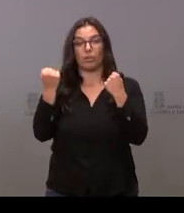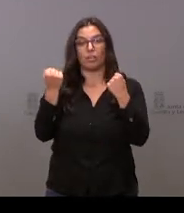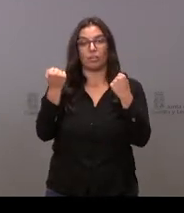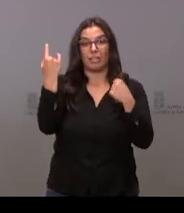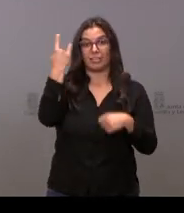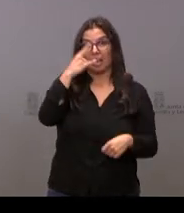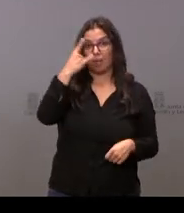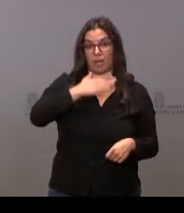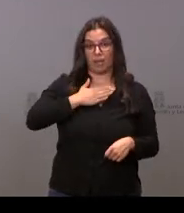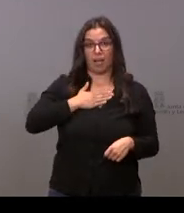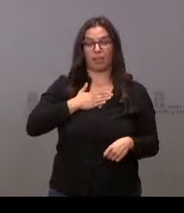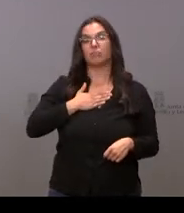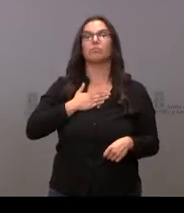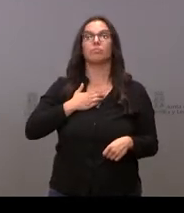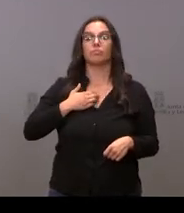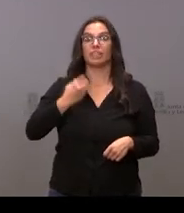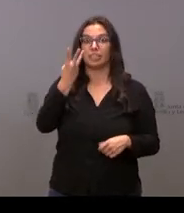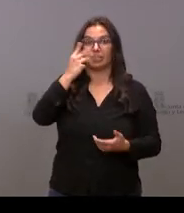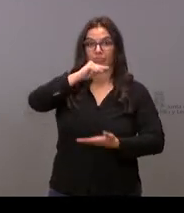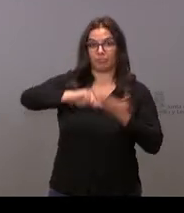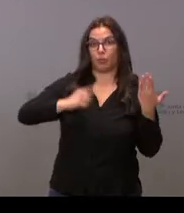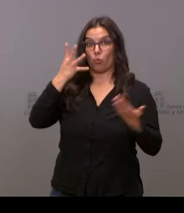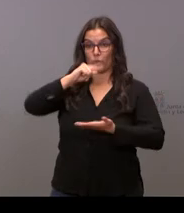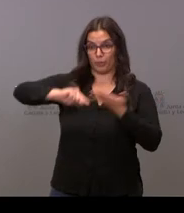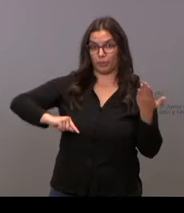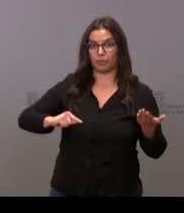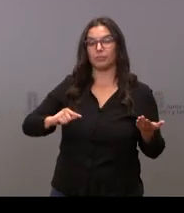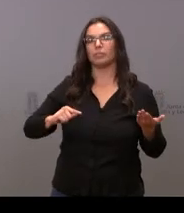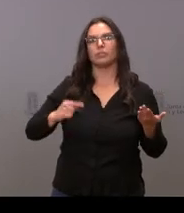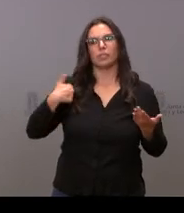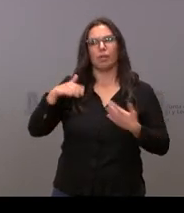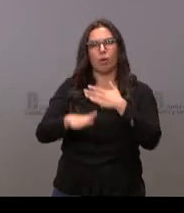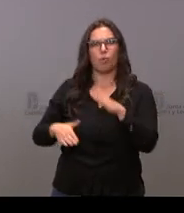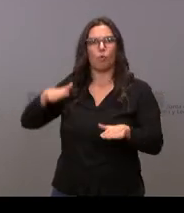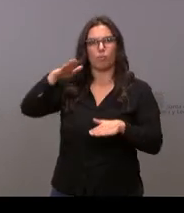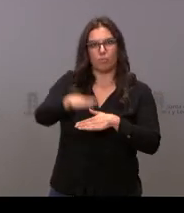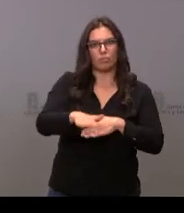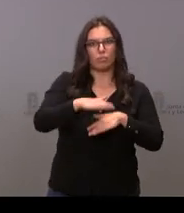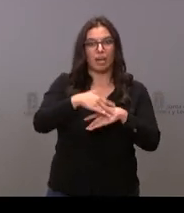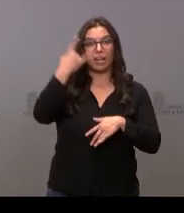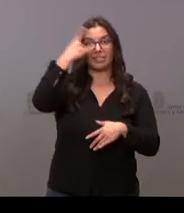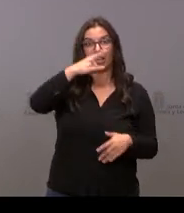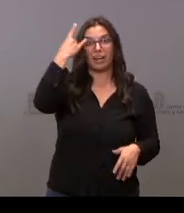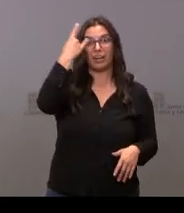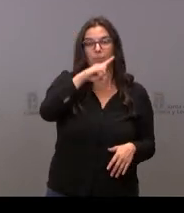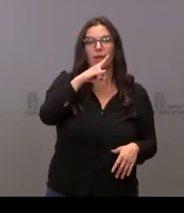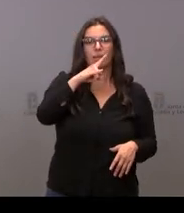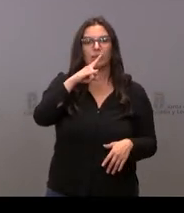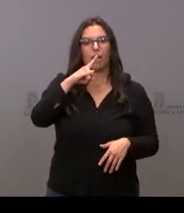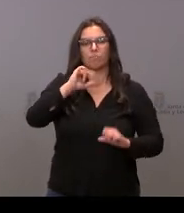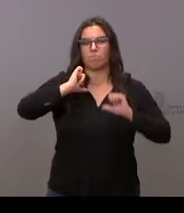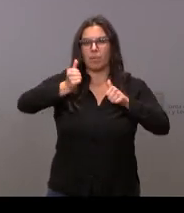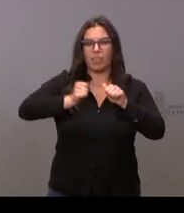que estamos firmando hemos dado un paso adelante para situar a salamanca en la senda de la recuperación